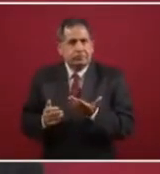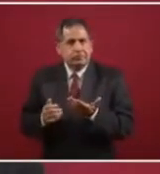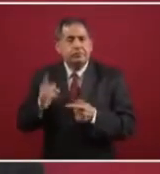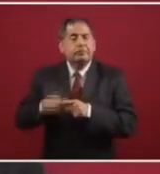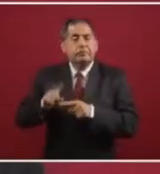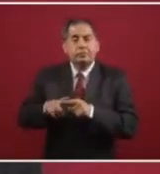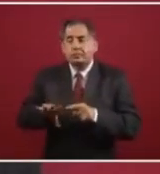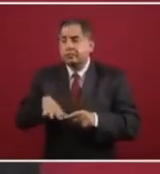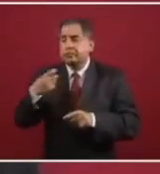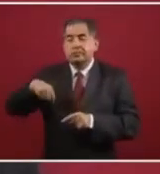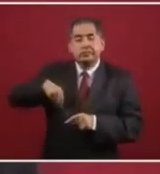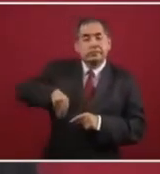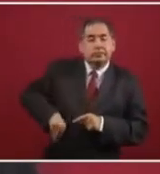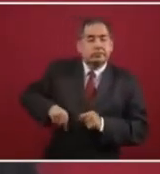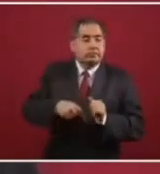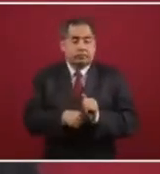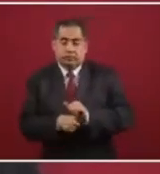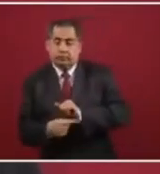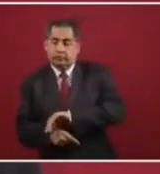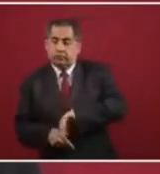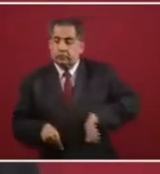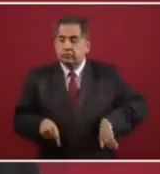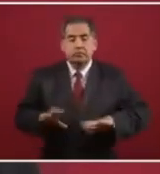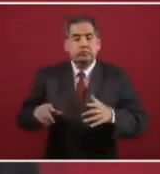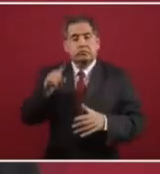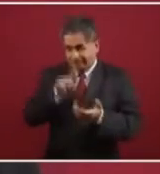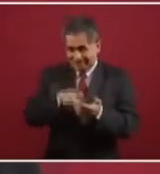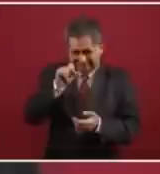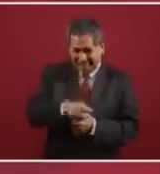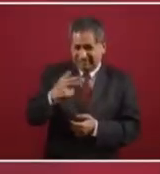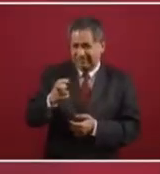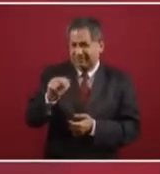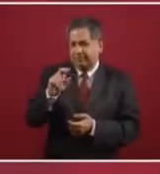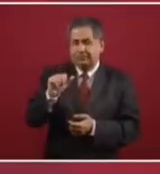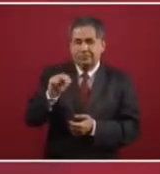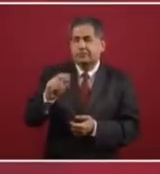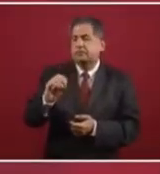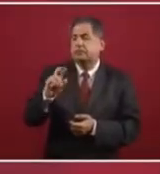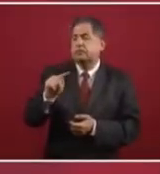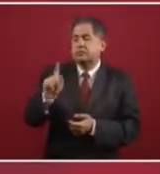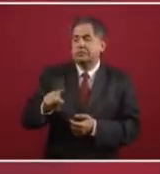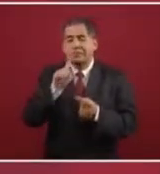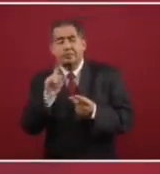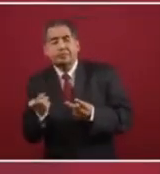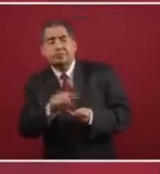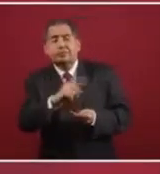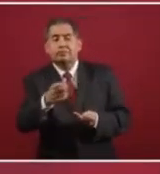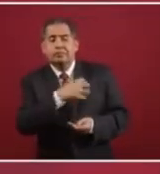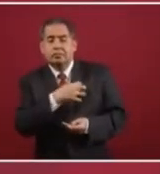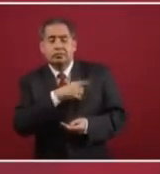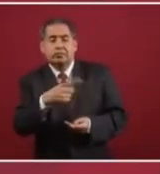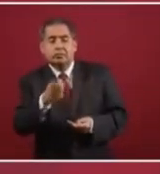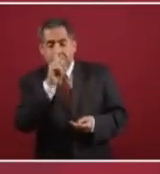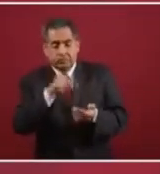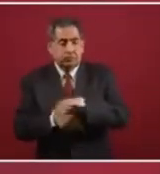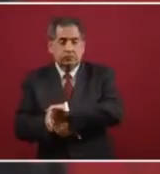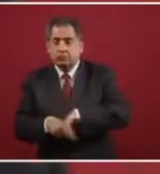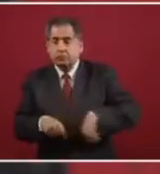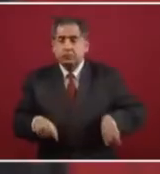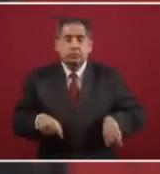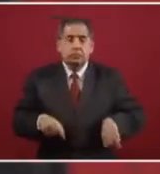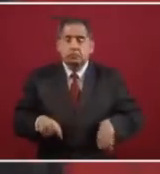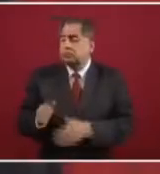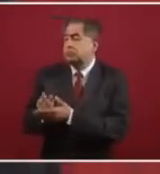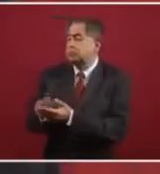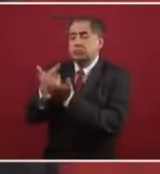que lo tomaban y escondían así por la parte de Cortés como de los capitanes y otros que no se sabía, y